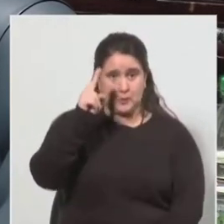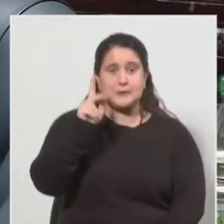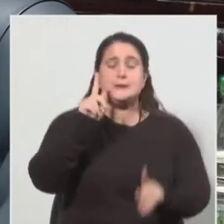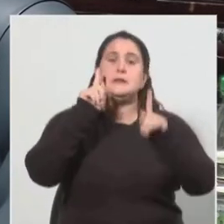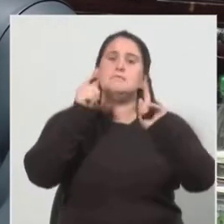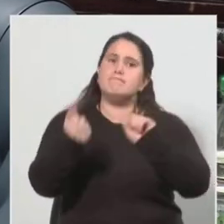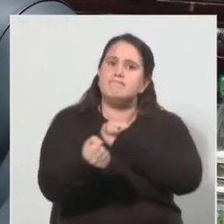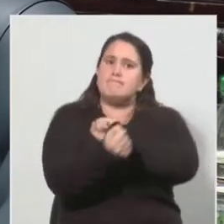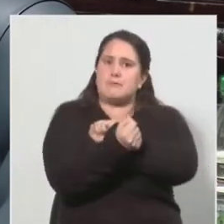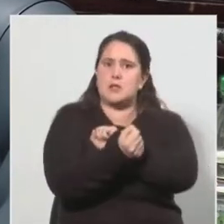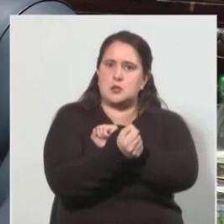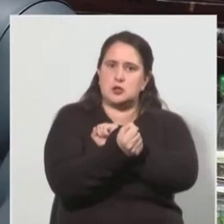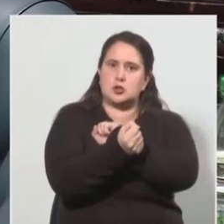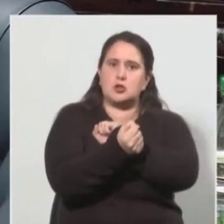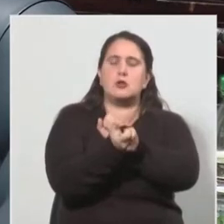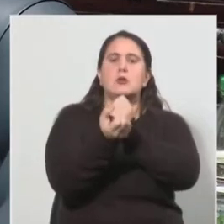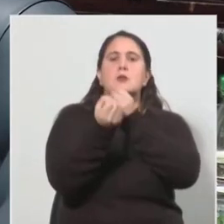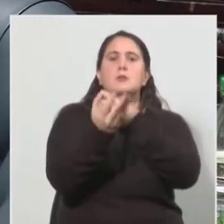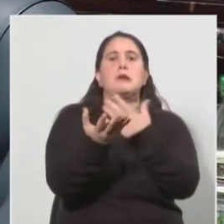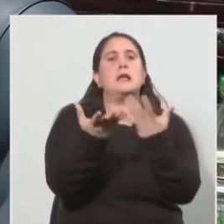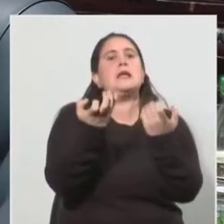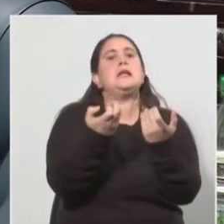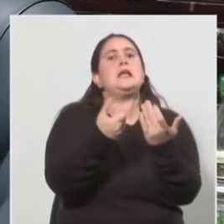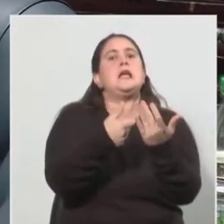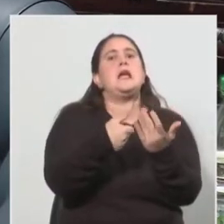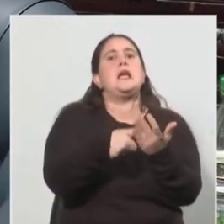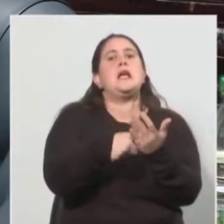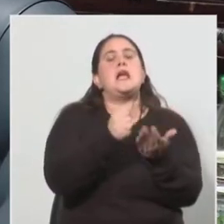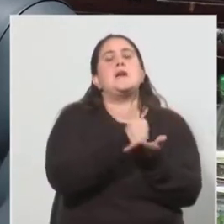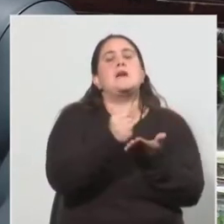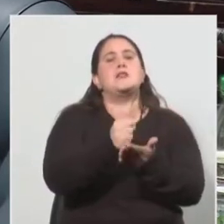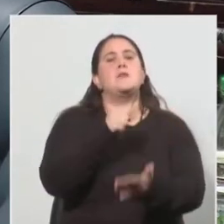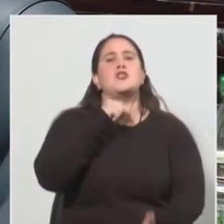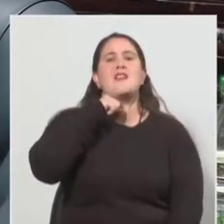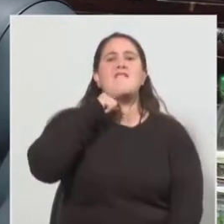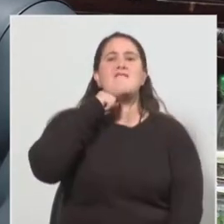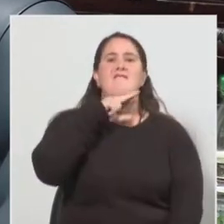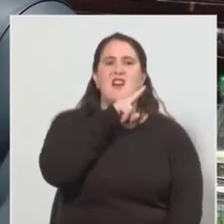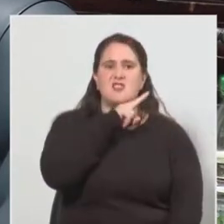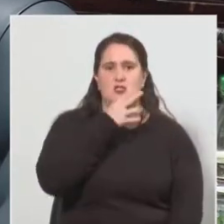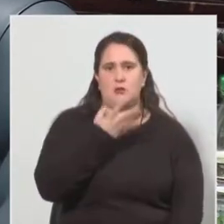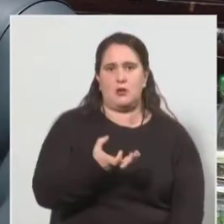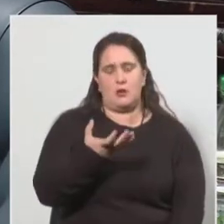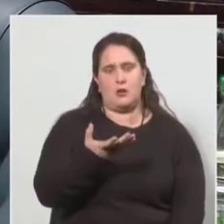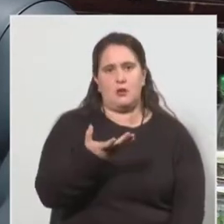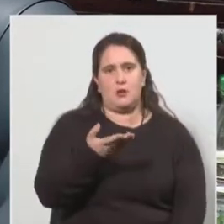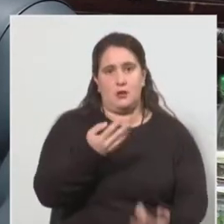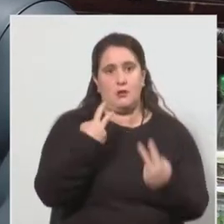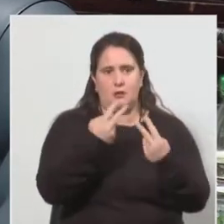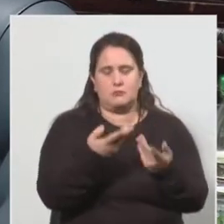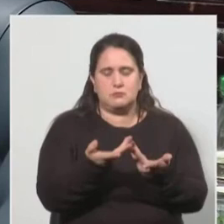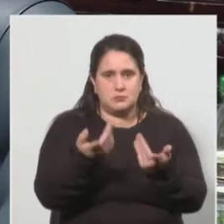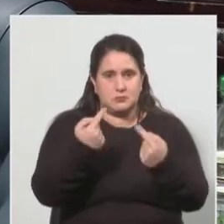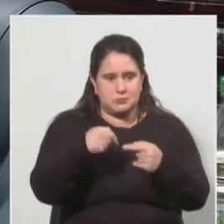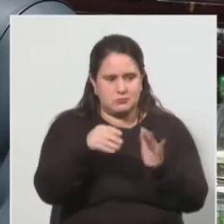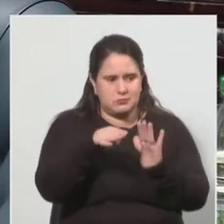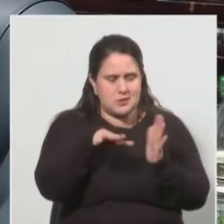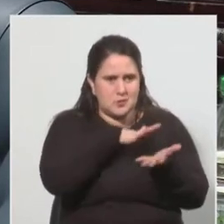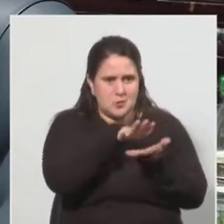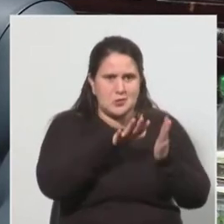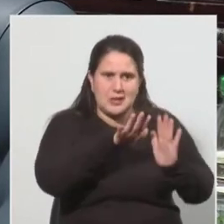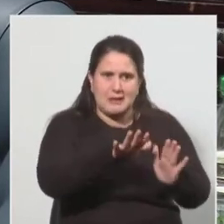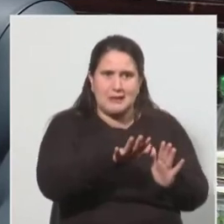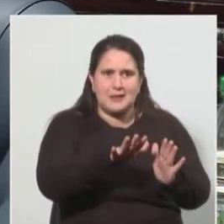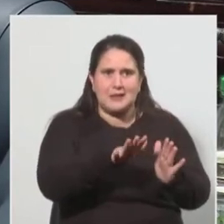estaba preso por intentar usar un pasaporte falso. Vaya si esas circunstancias